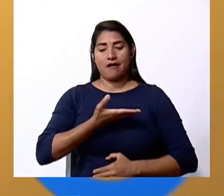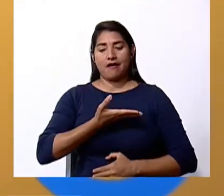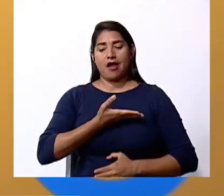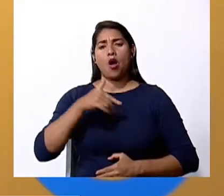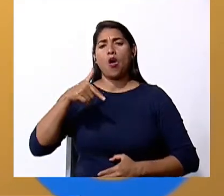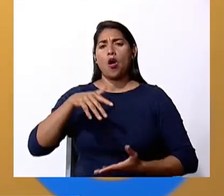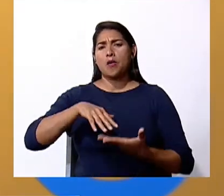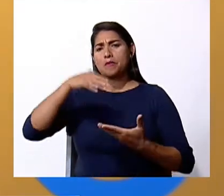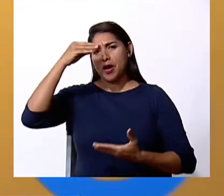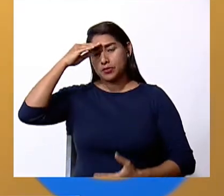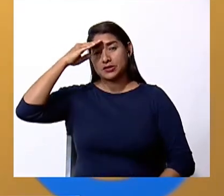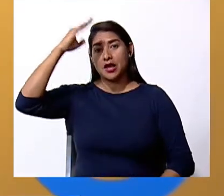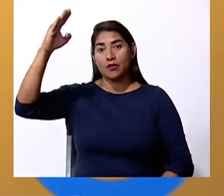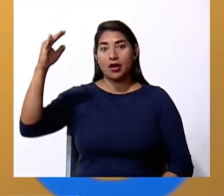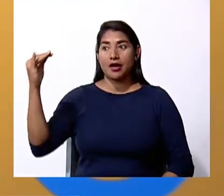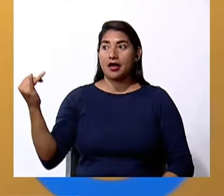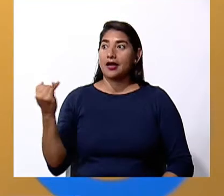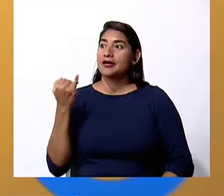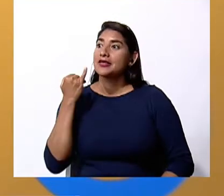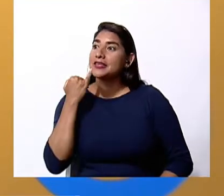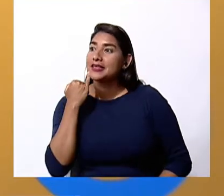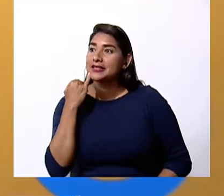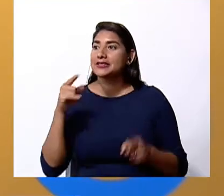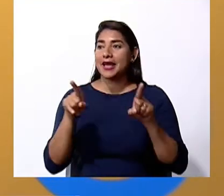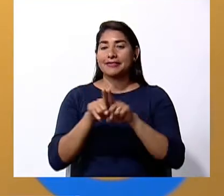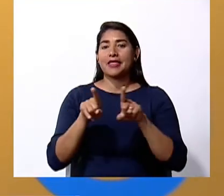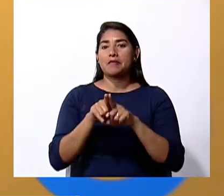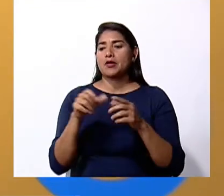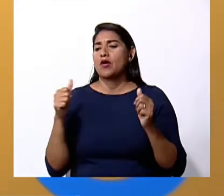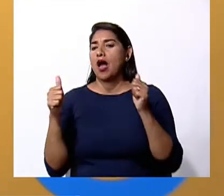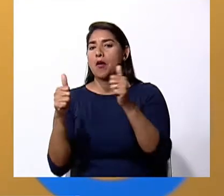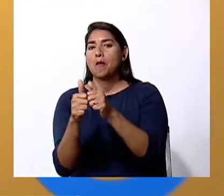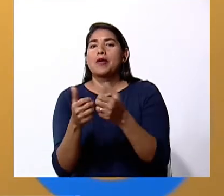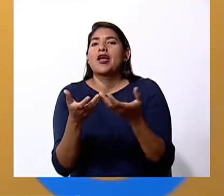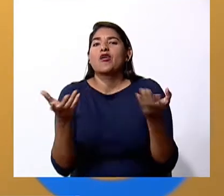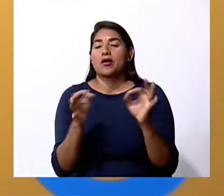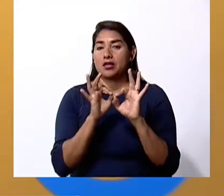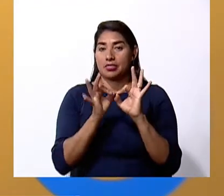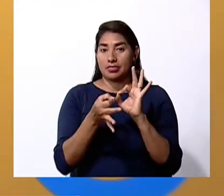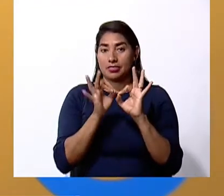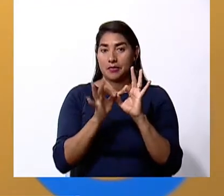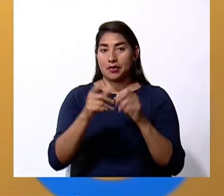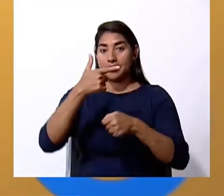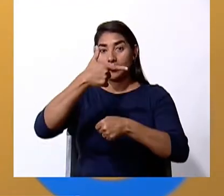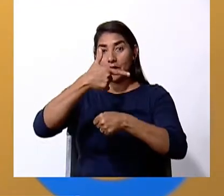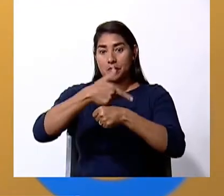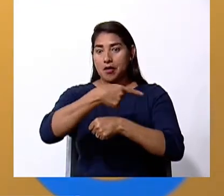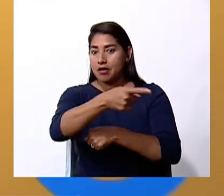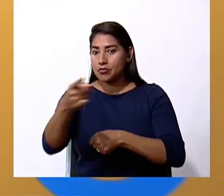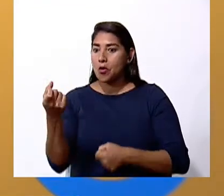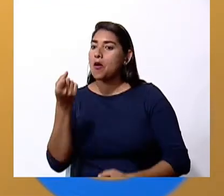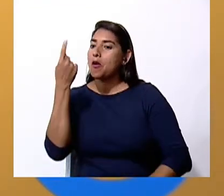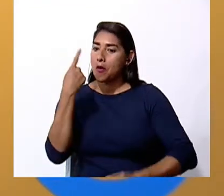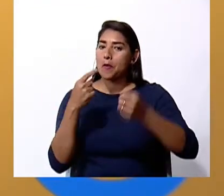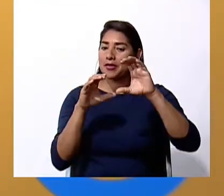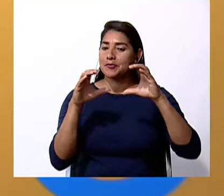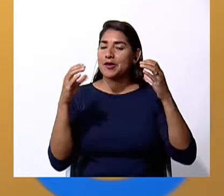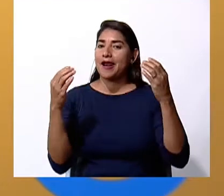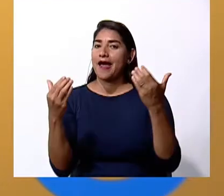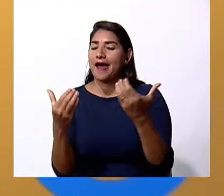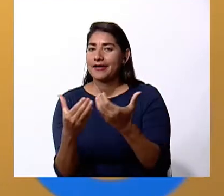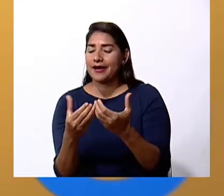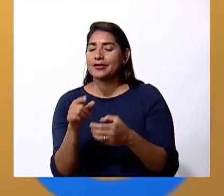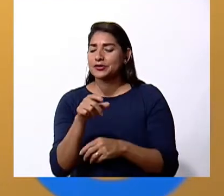vamos a saludar a Iris, que también nos está acompañando y nos está ayudando para que todos entendamos la clase. Que